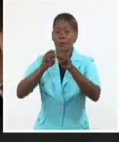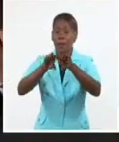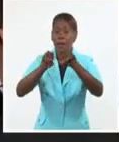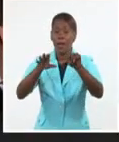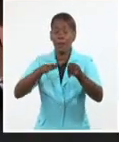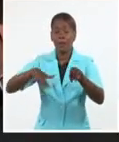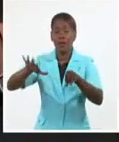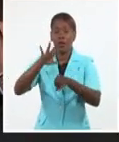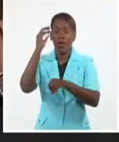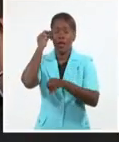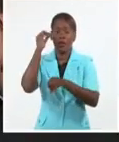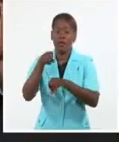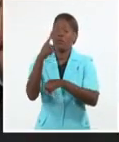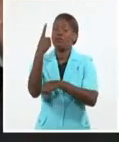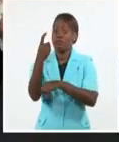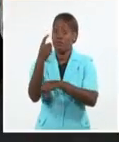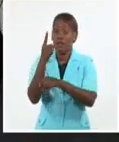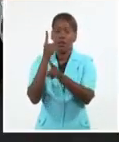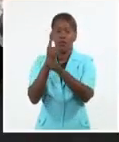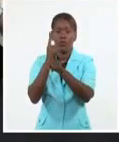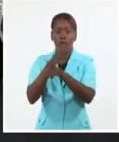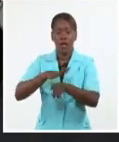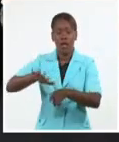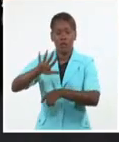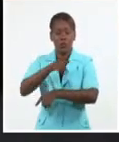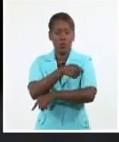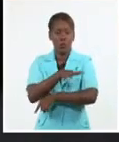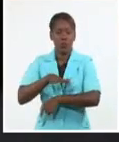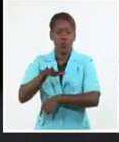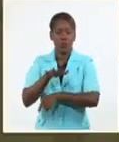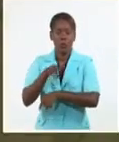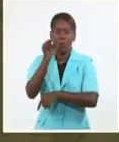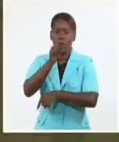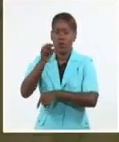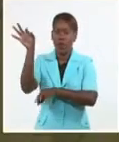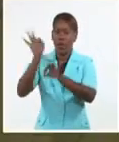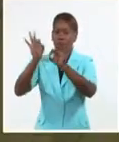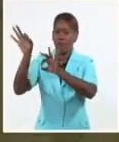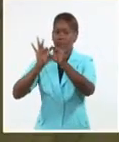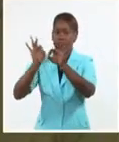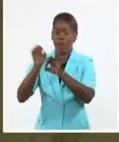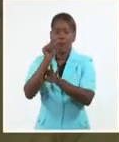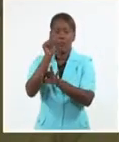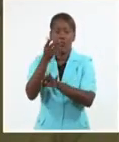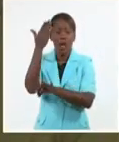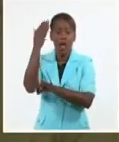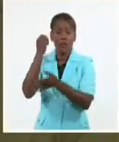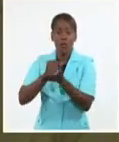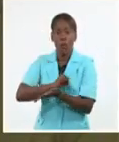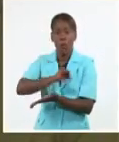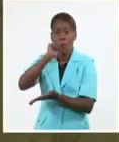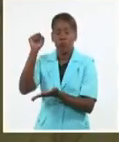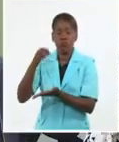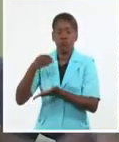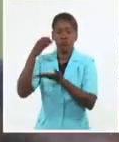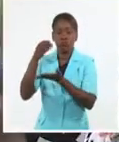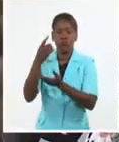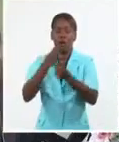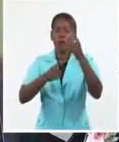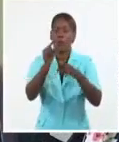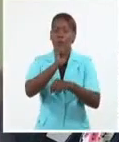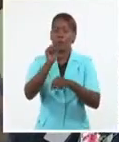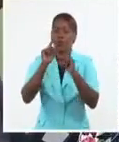necesidad del reencuentro a través del teatro. En calidad de invitados, varios premios nacionales y otros destacados creadores que aportaron sus experiencias